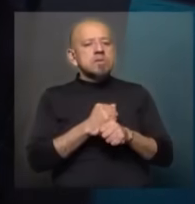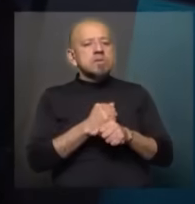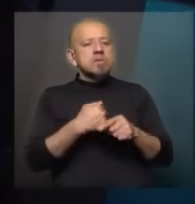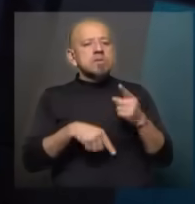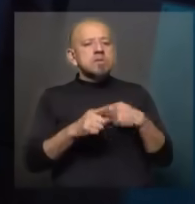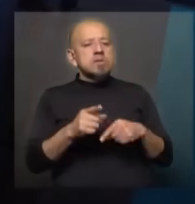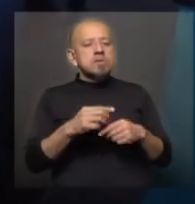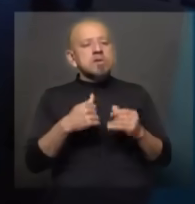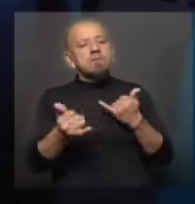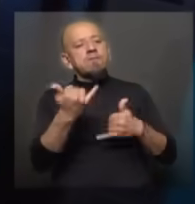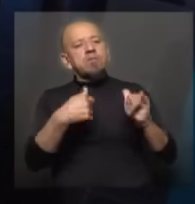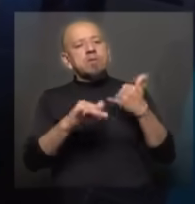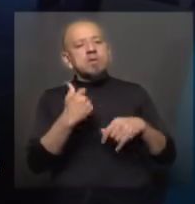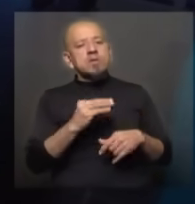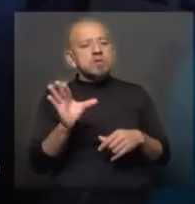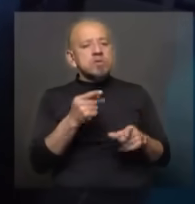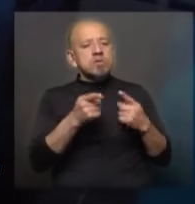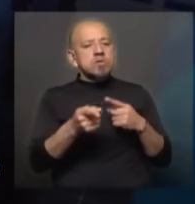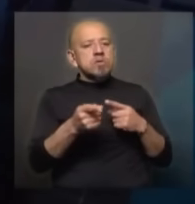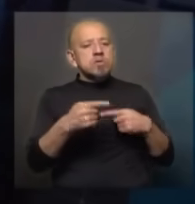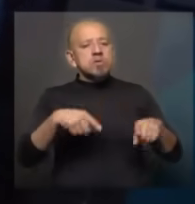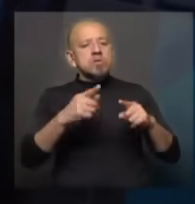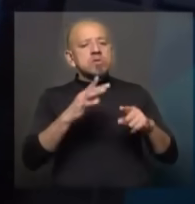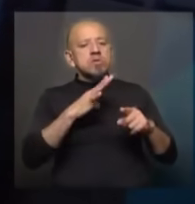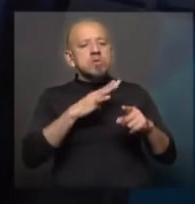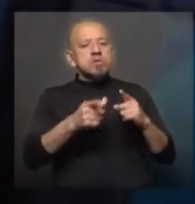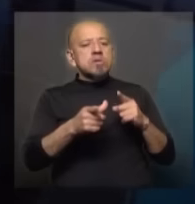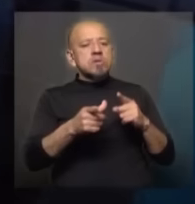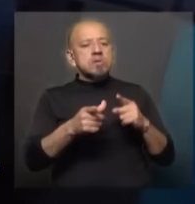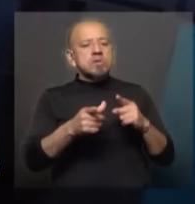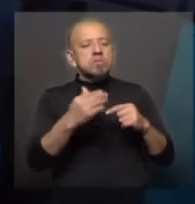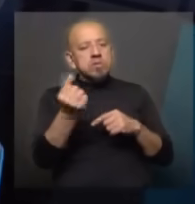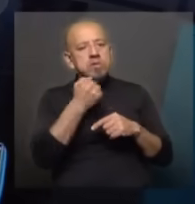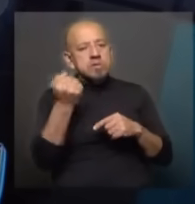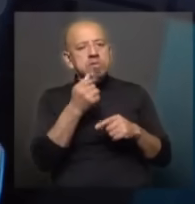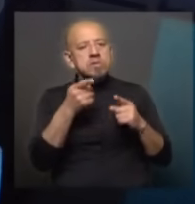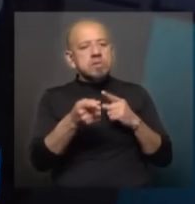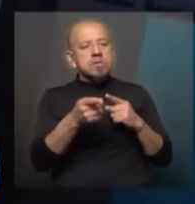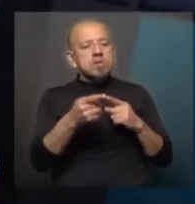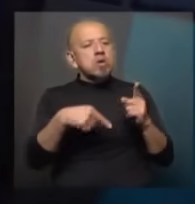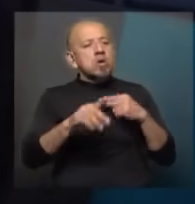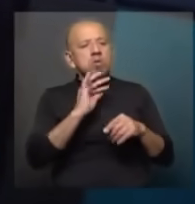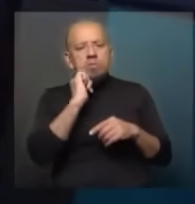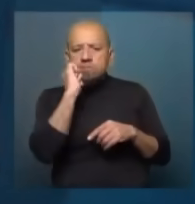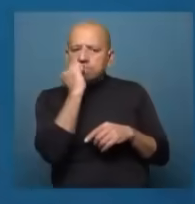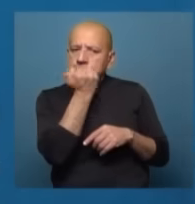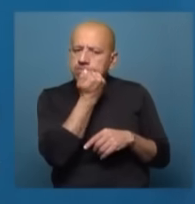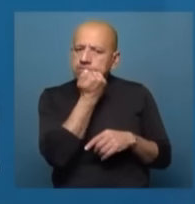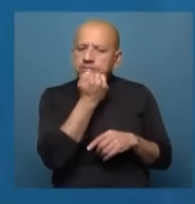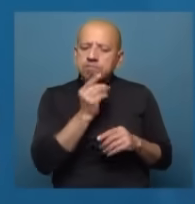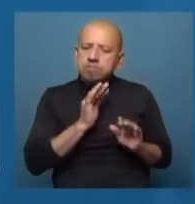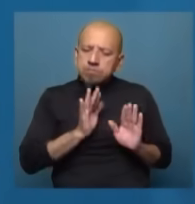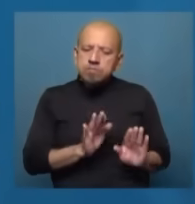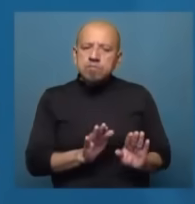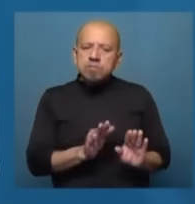información de todo lo que es ese legajo que realmente sea relevante manejarse con absoluta reserva Entonces